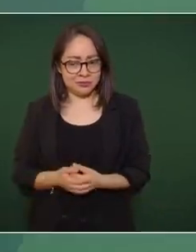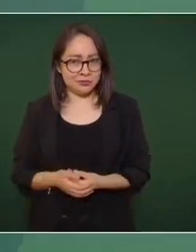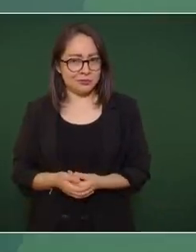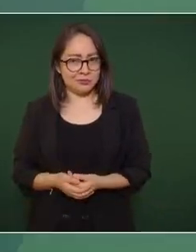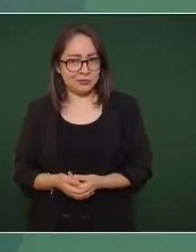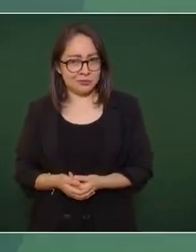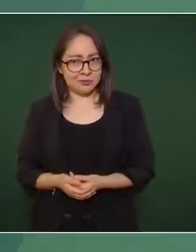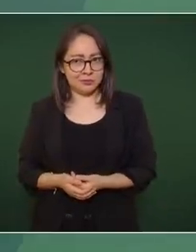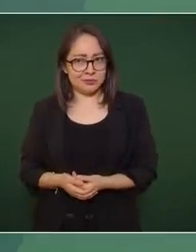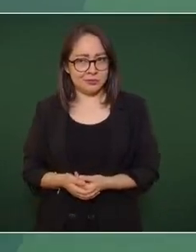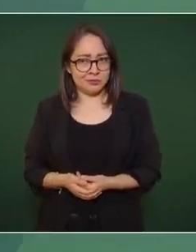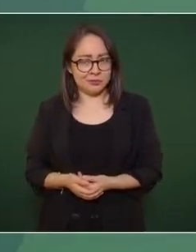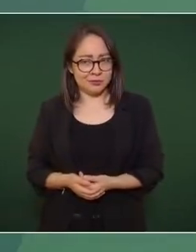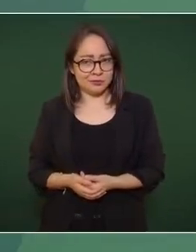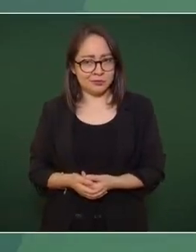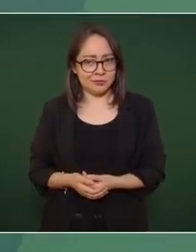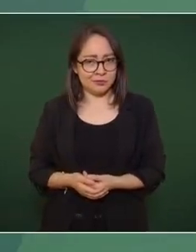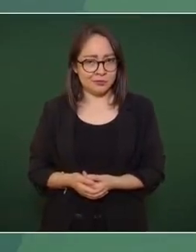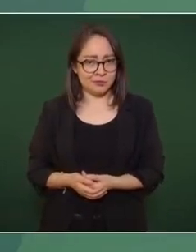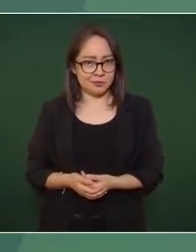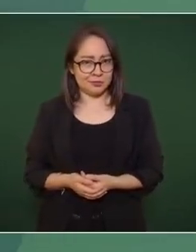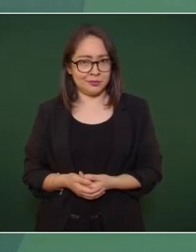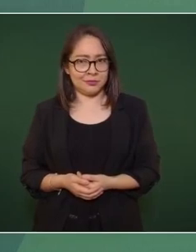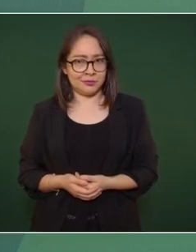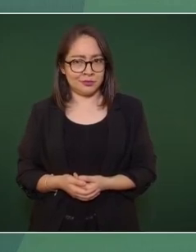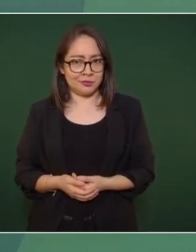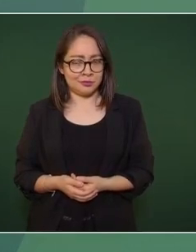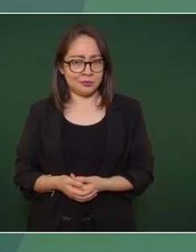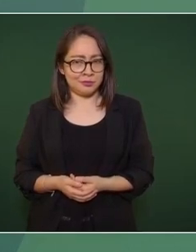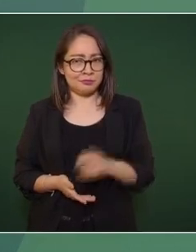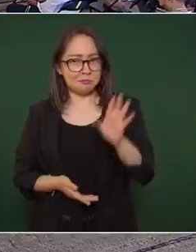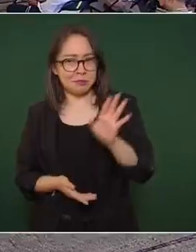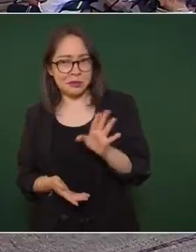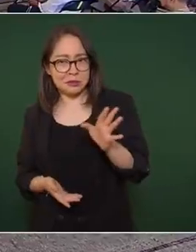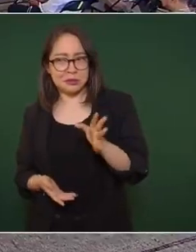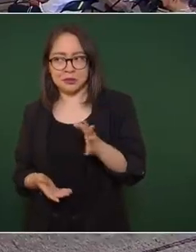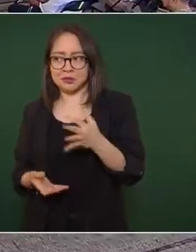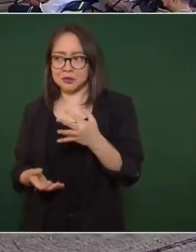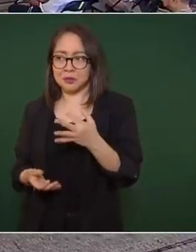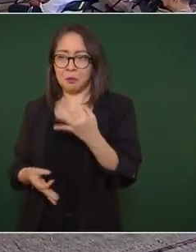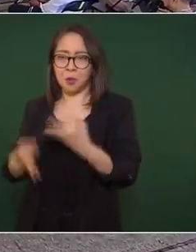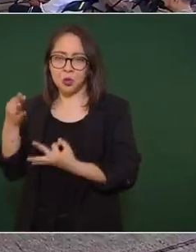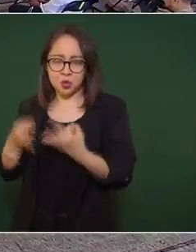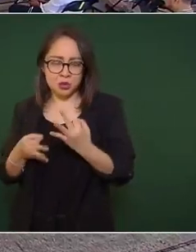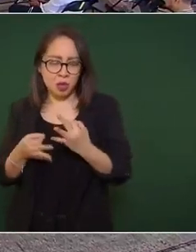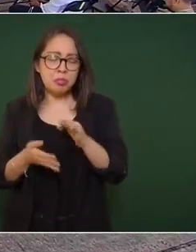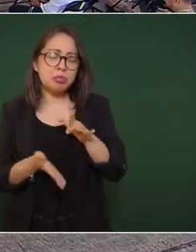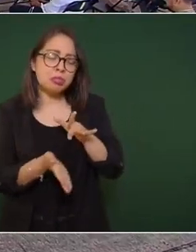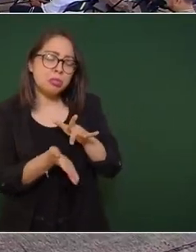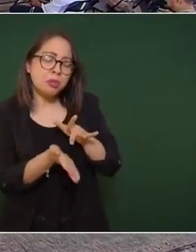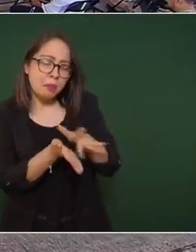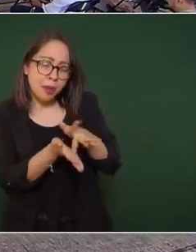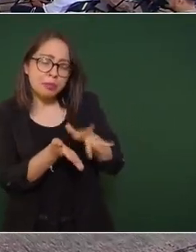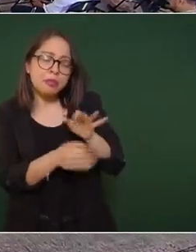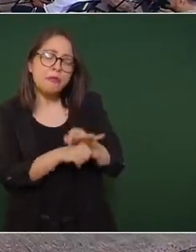el Poder Judicial al servicio del bloque conservador.